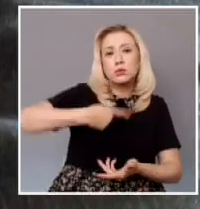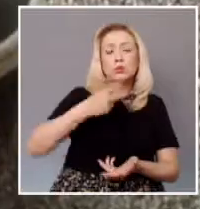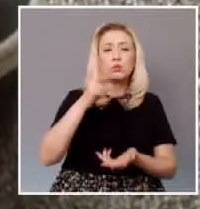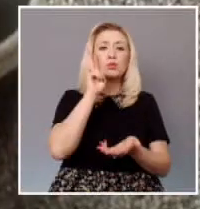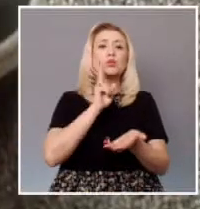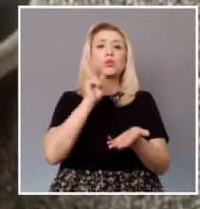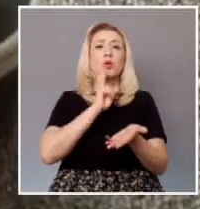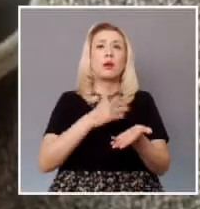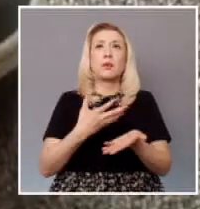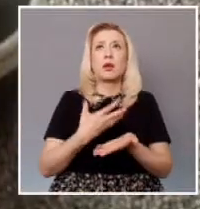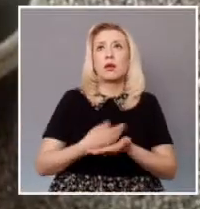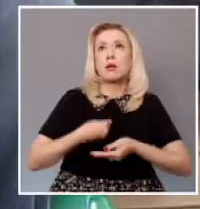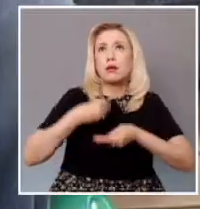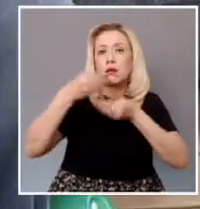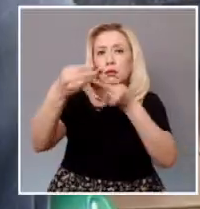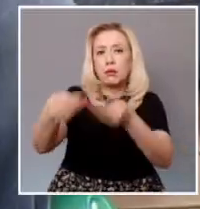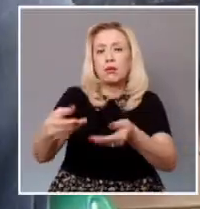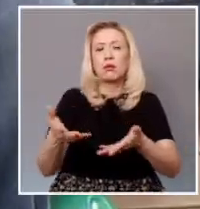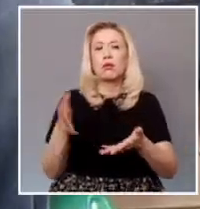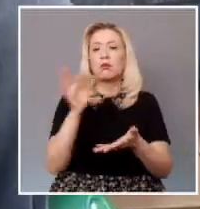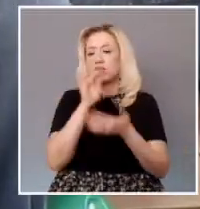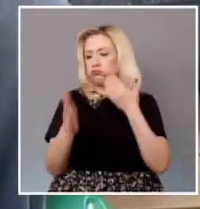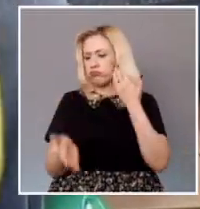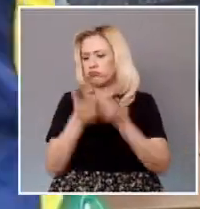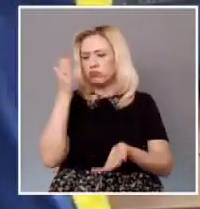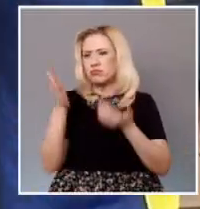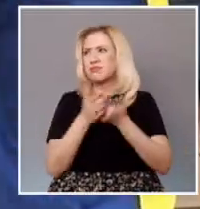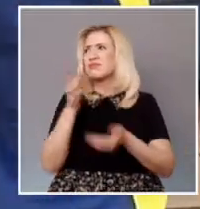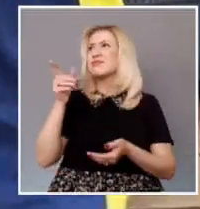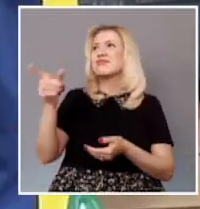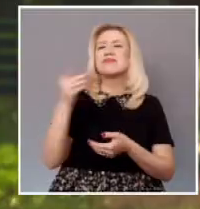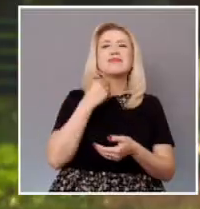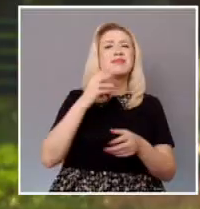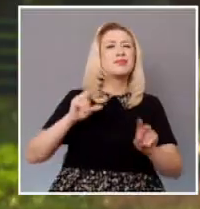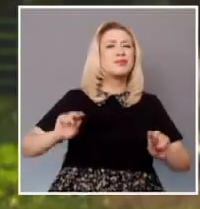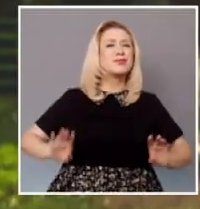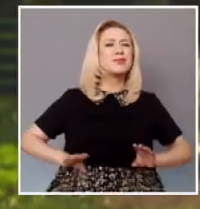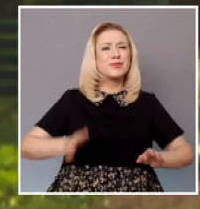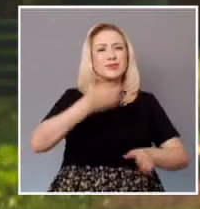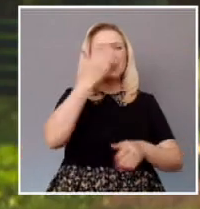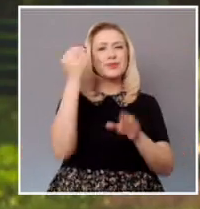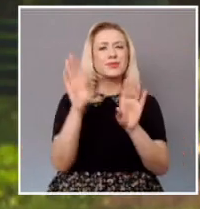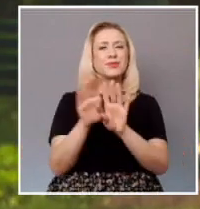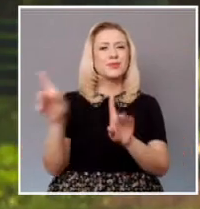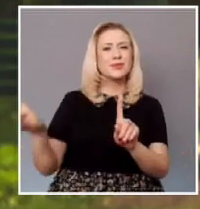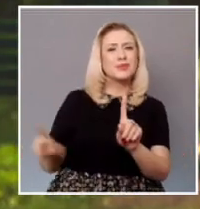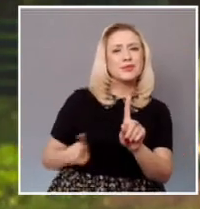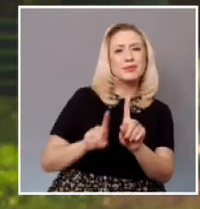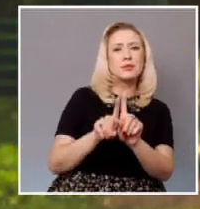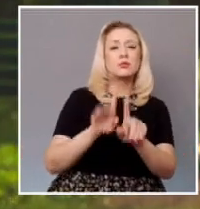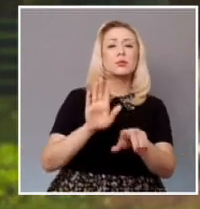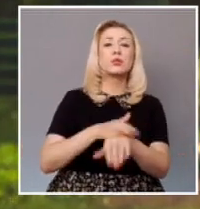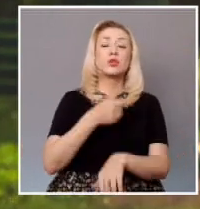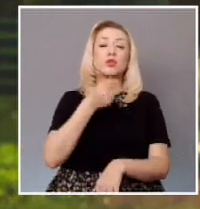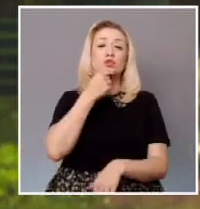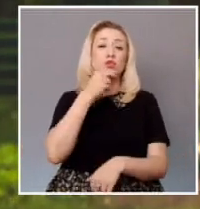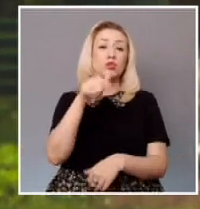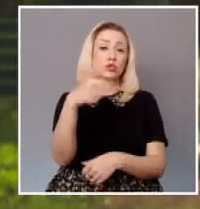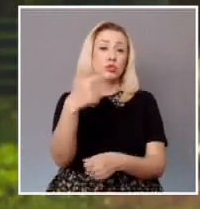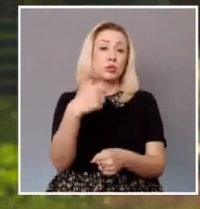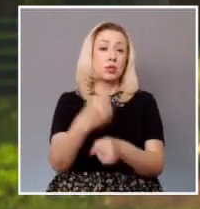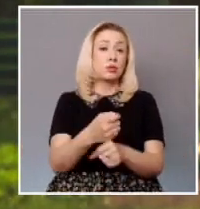sean insuficientes para sustentar la acusación. El asunto involucró a un infante de 12 años, quien fue secuestrado durante un